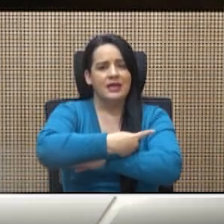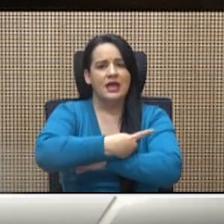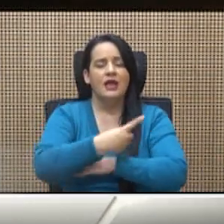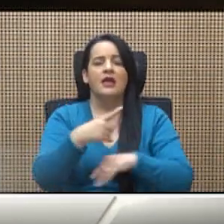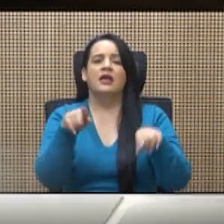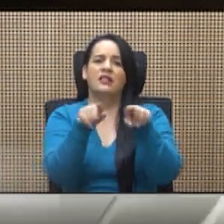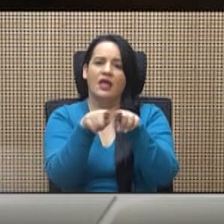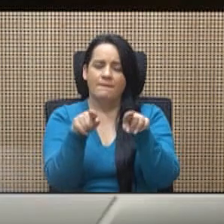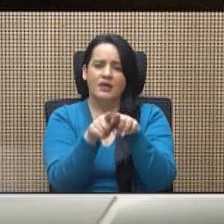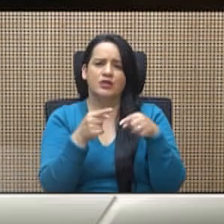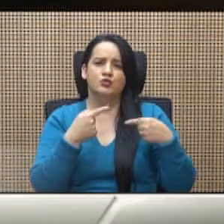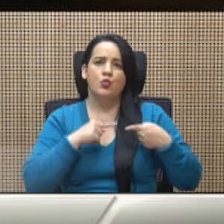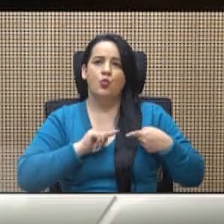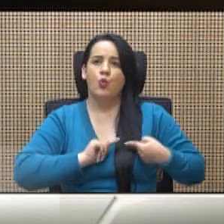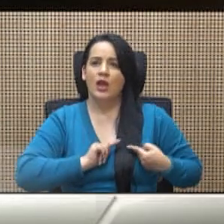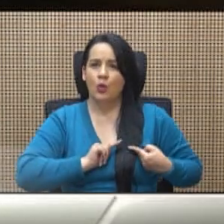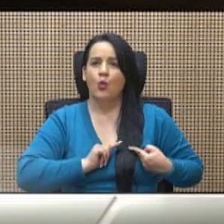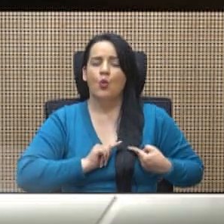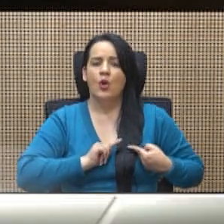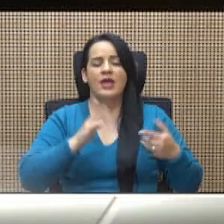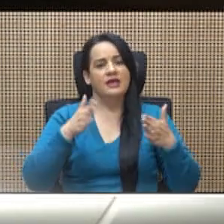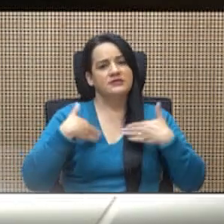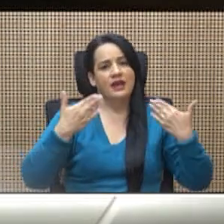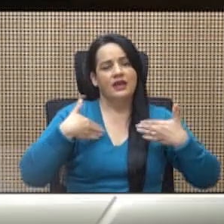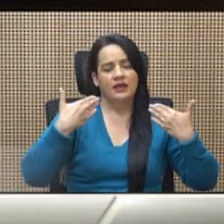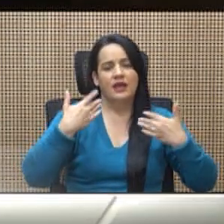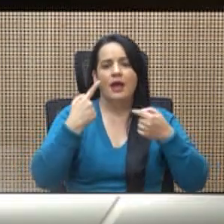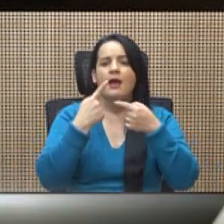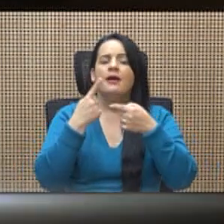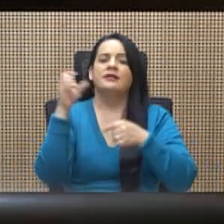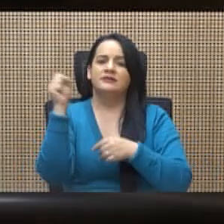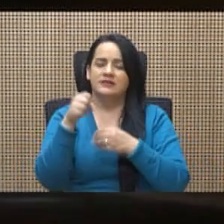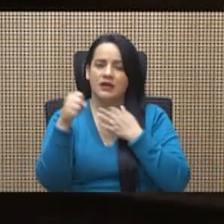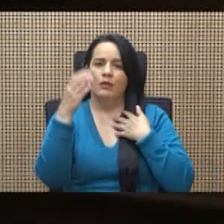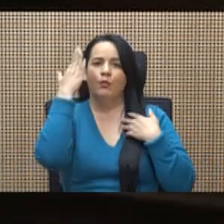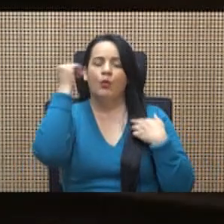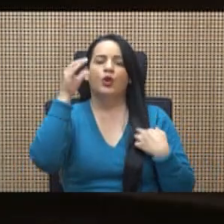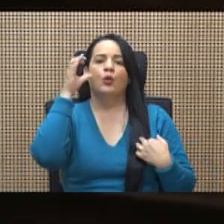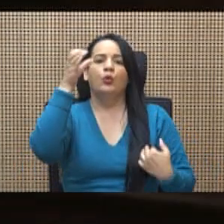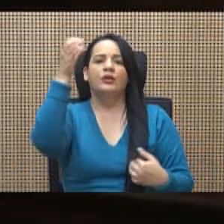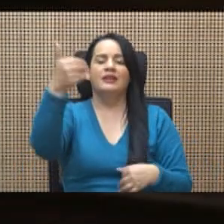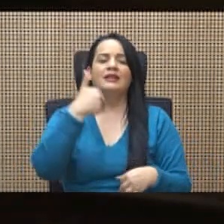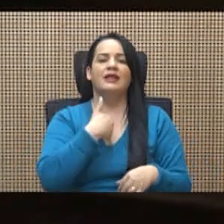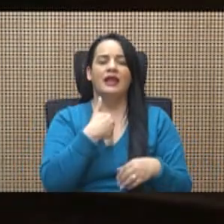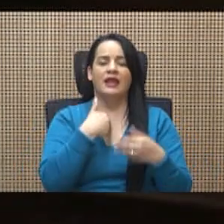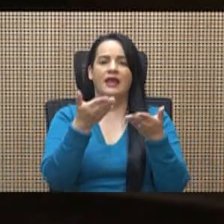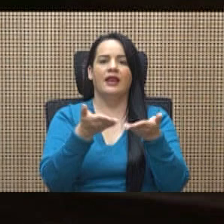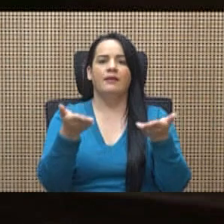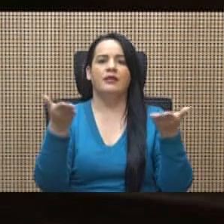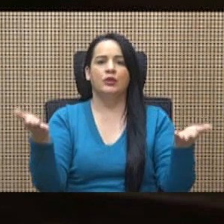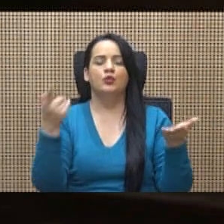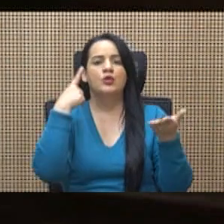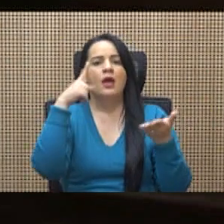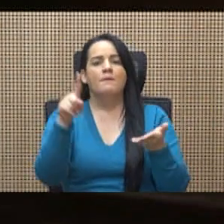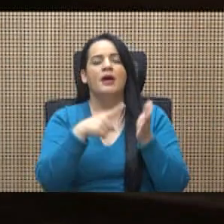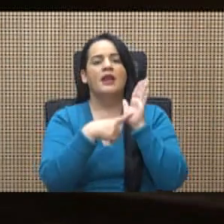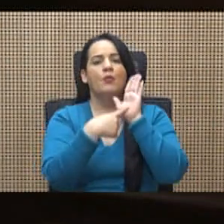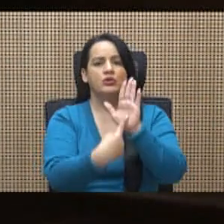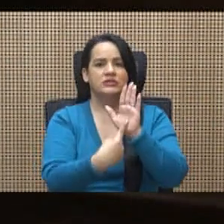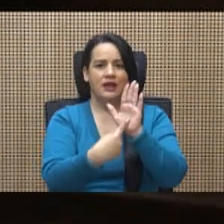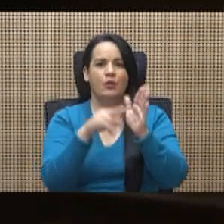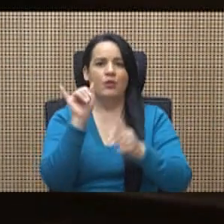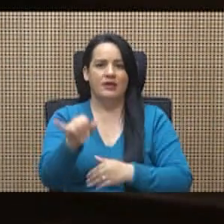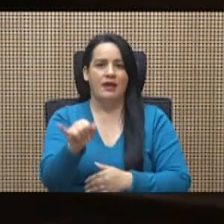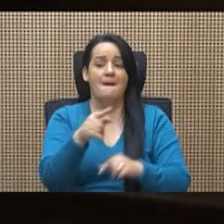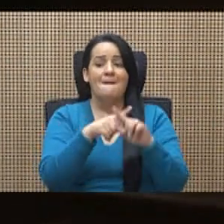esa alegría sí pero esa alegría porque culturalmente tienen los elementos para convertirlo en tal pero